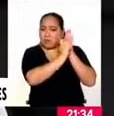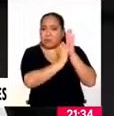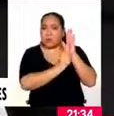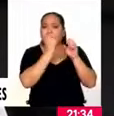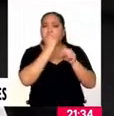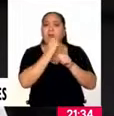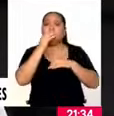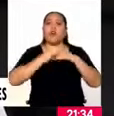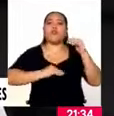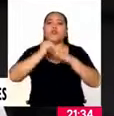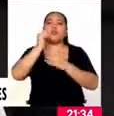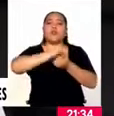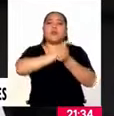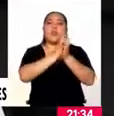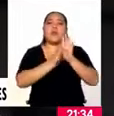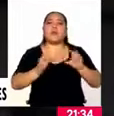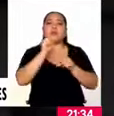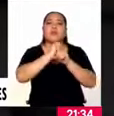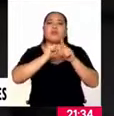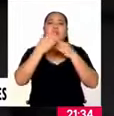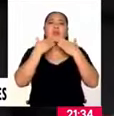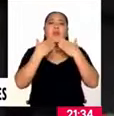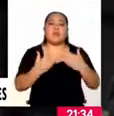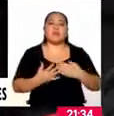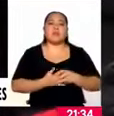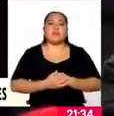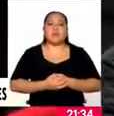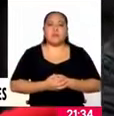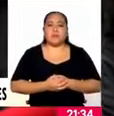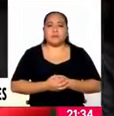la construcción de la paz social. Muchas gracias.